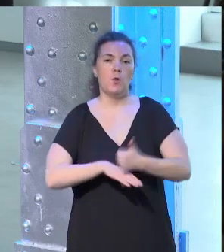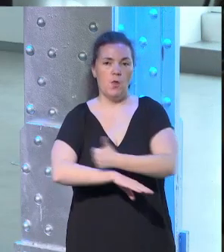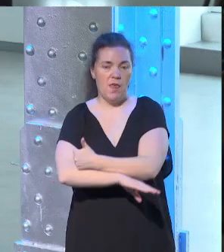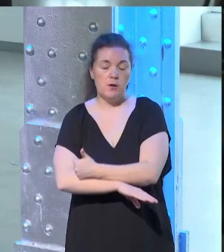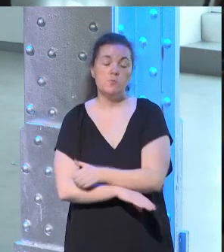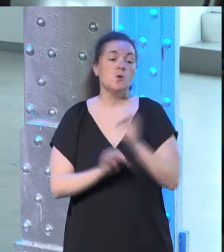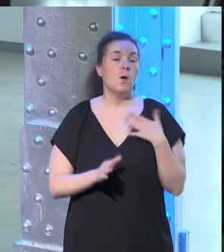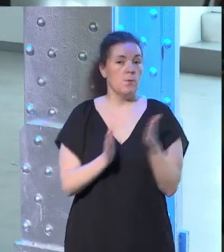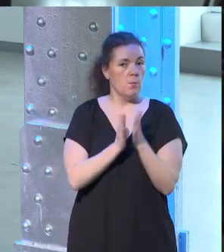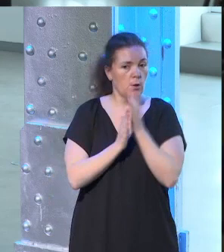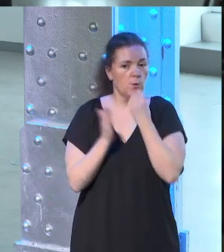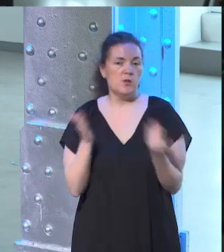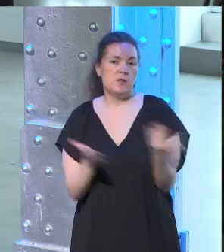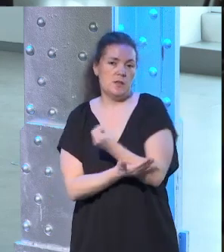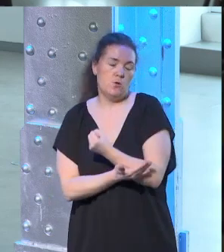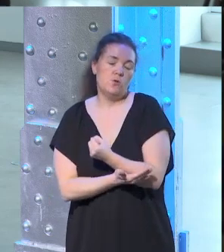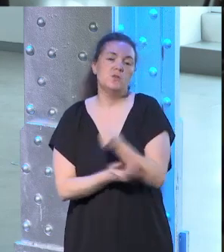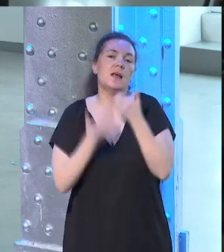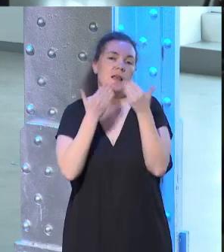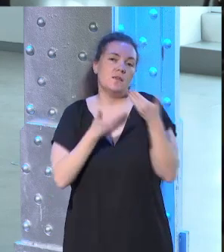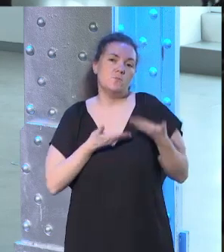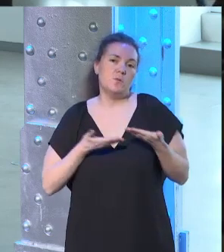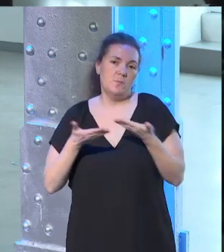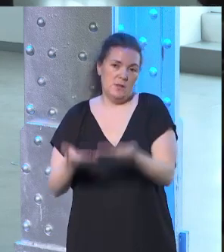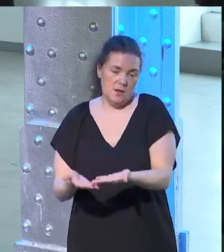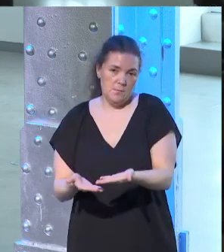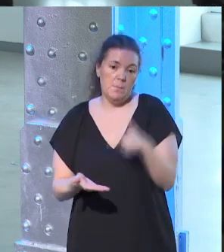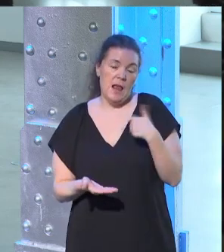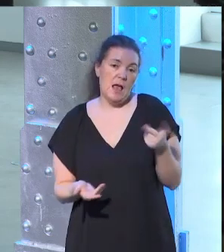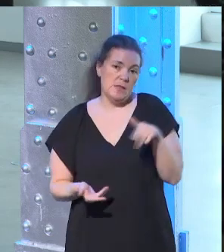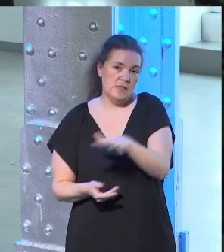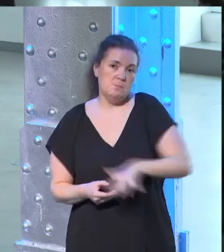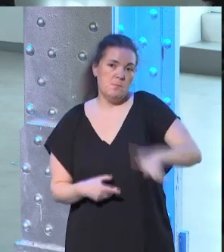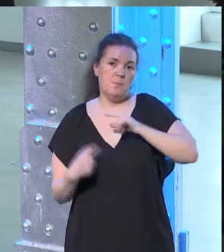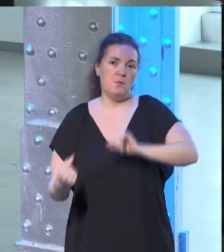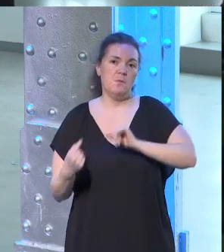que mi compañero, buenos días a todos y gracias por la invitación para estar en este espacio de debate.